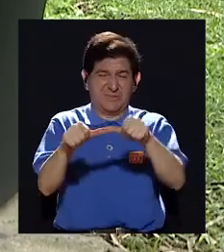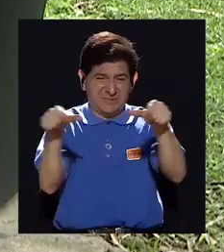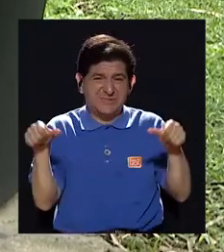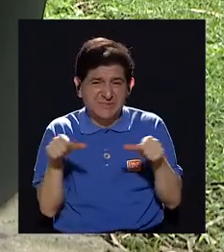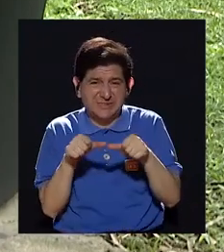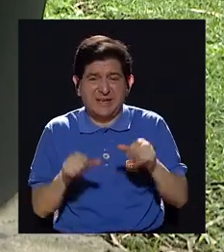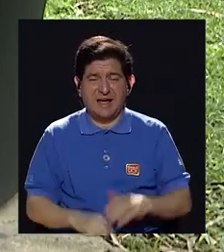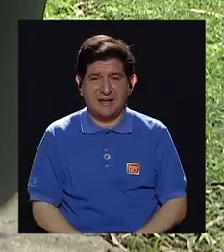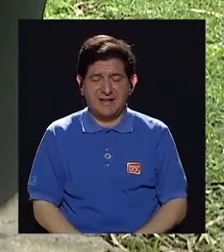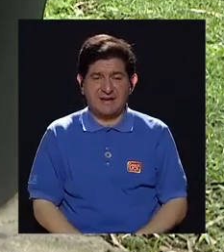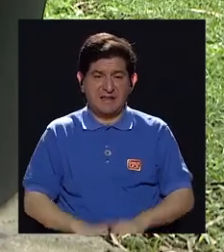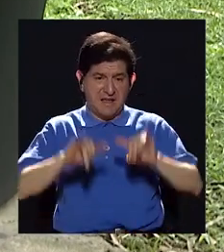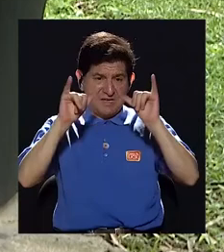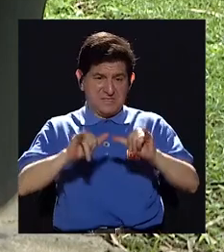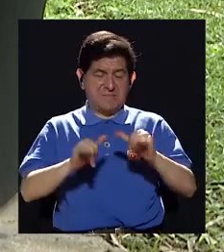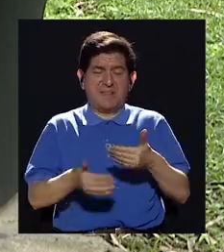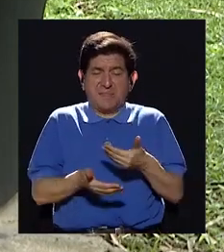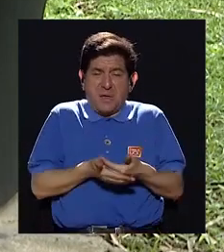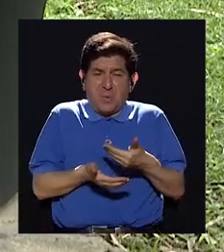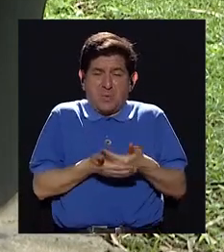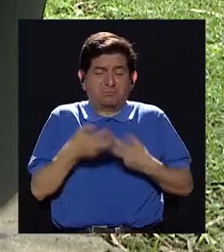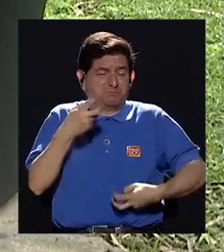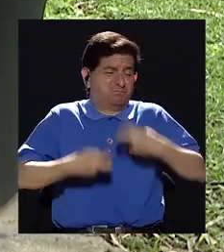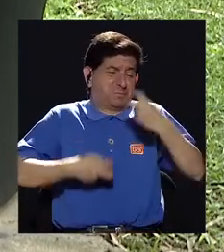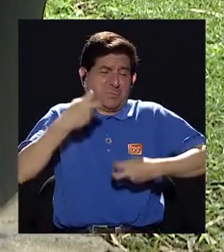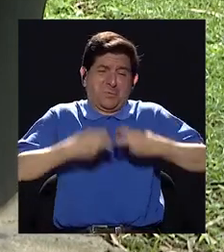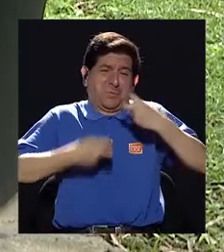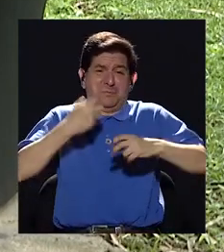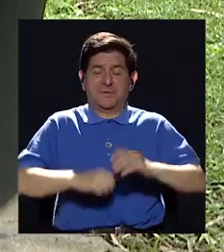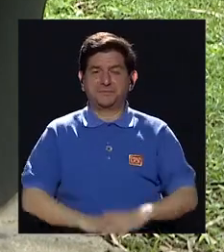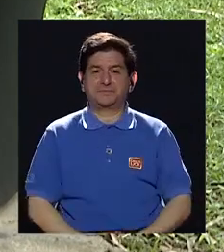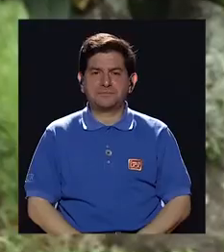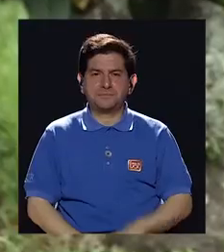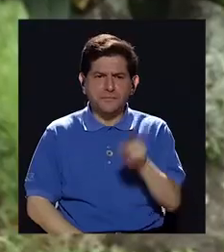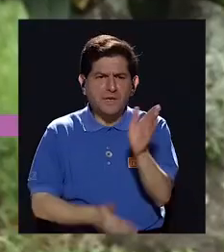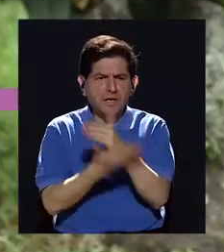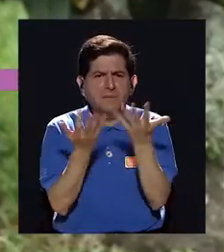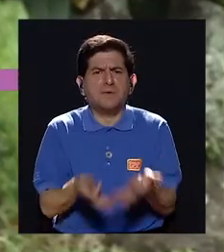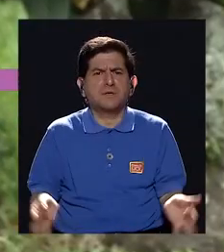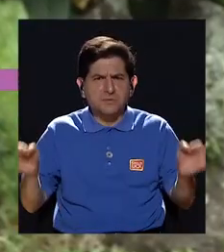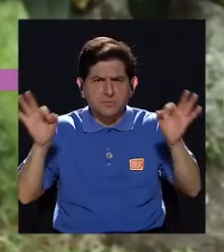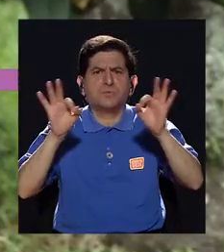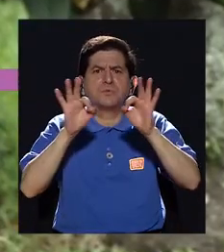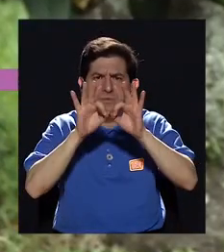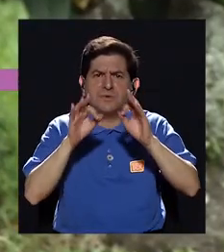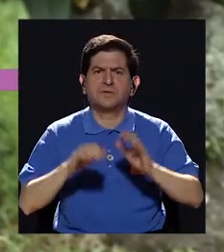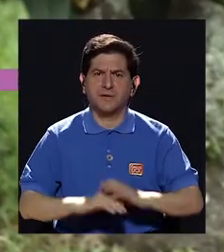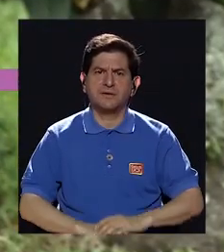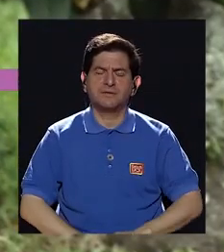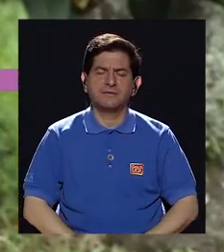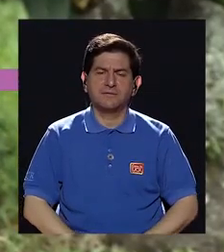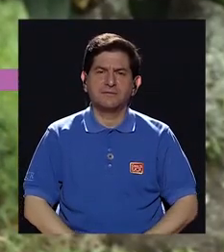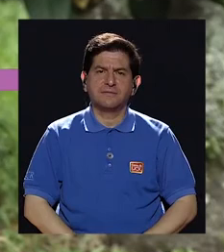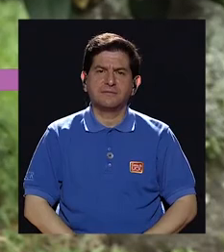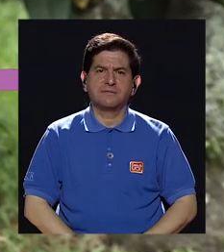esas regiones, porque si se mantienen húmedas va a ser un problema realmente. Esa parte es también importante porque